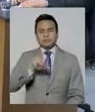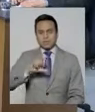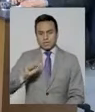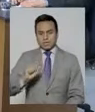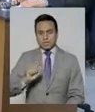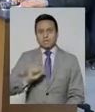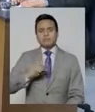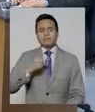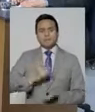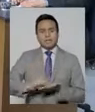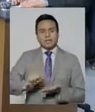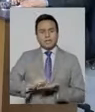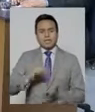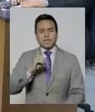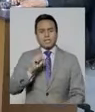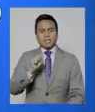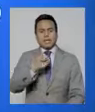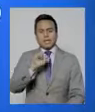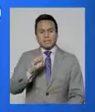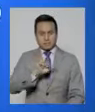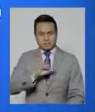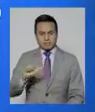la subsecretaria Daza.